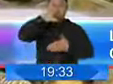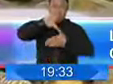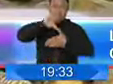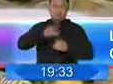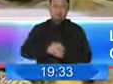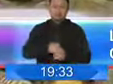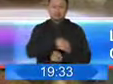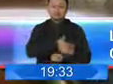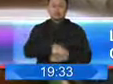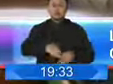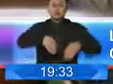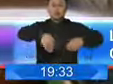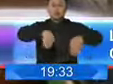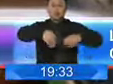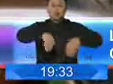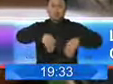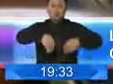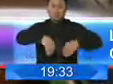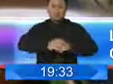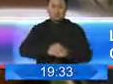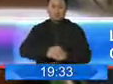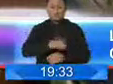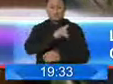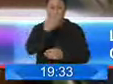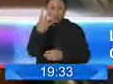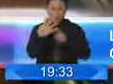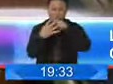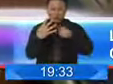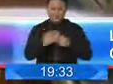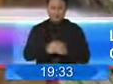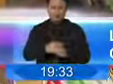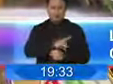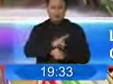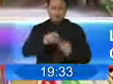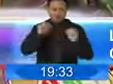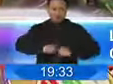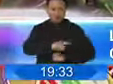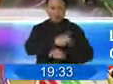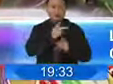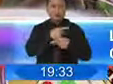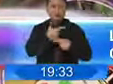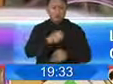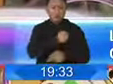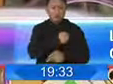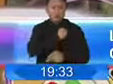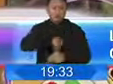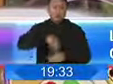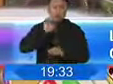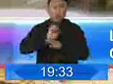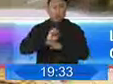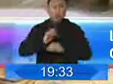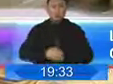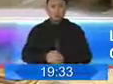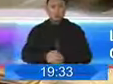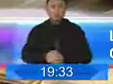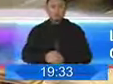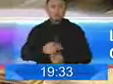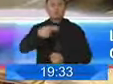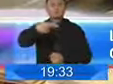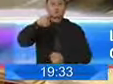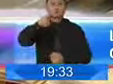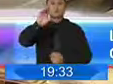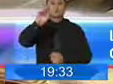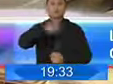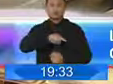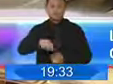que abarca a Megamaxi, Supermaxi y Aquí, también cuentan con una línea amplia de productos de la gastronomía ecuatoriana. Hugo Montes de Oca